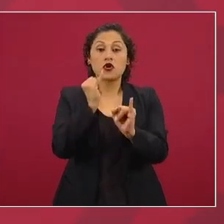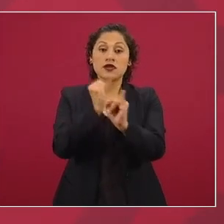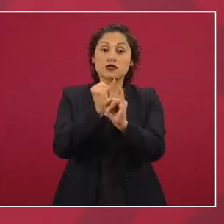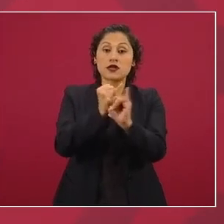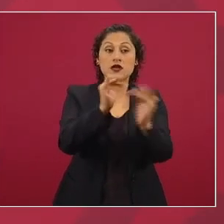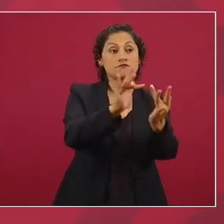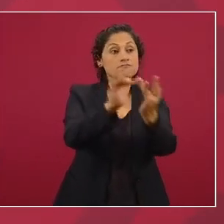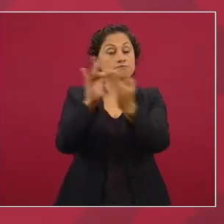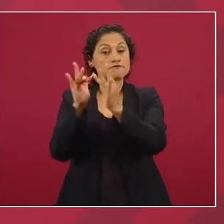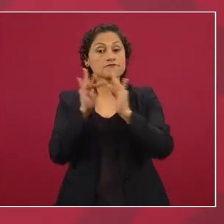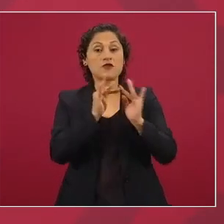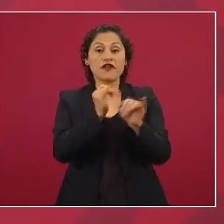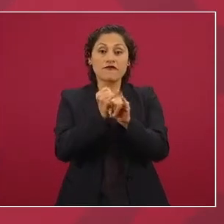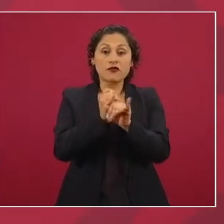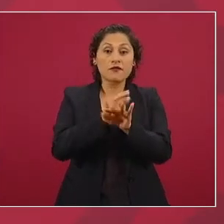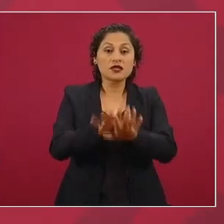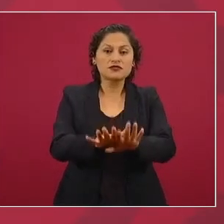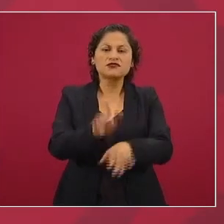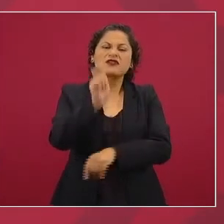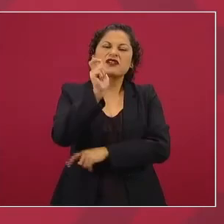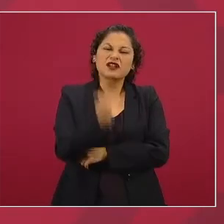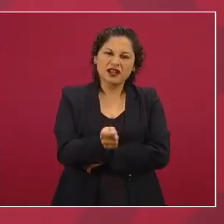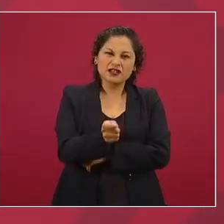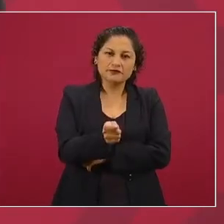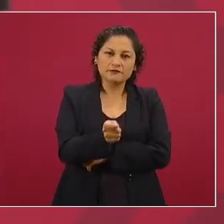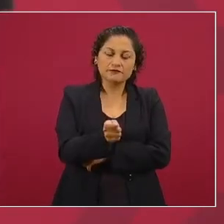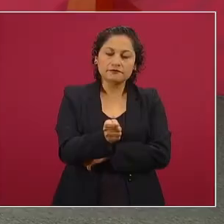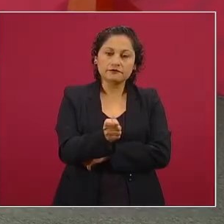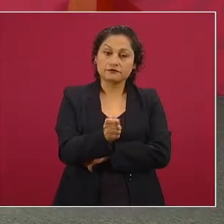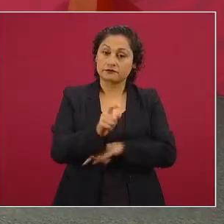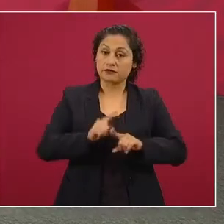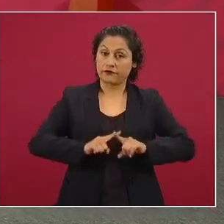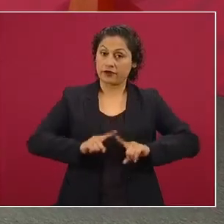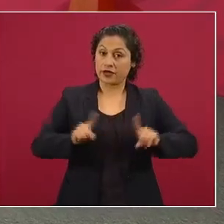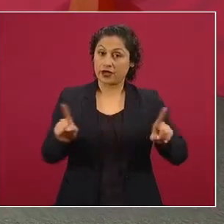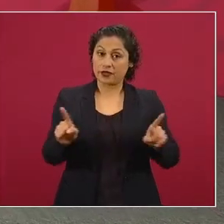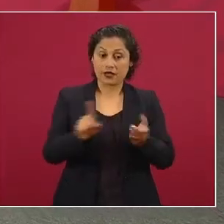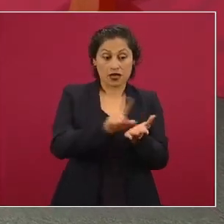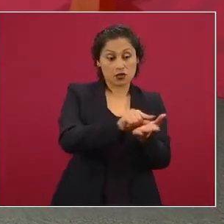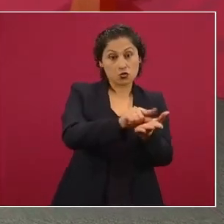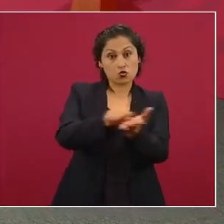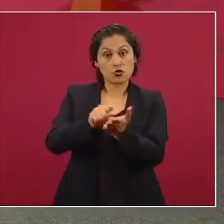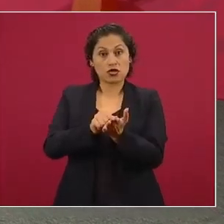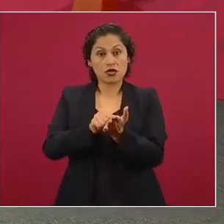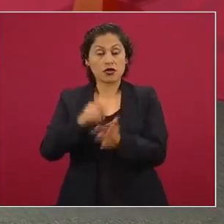es distinto el Twitter que el Face.